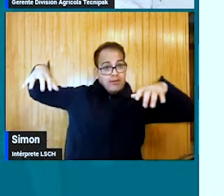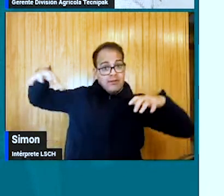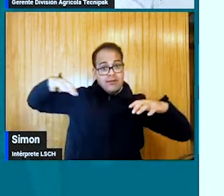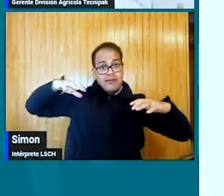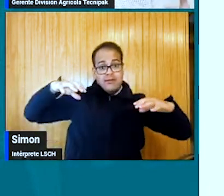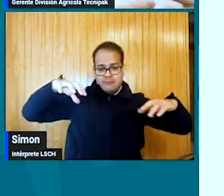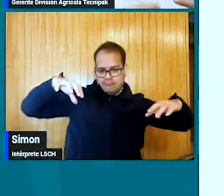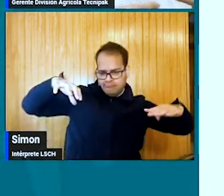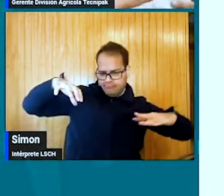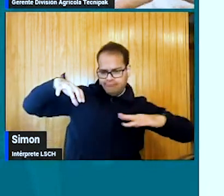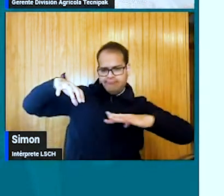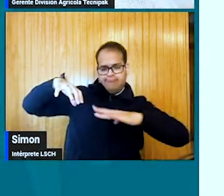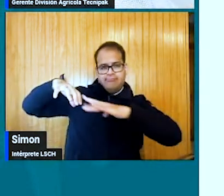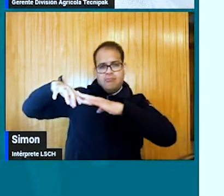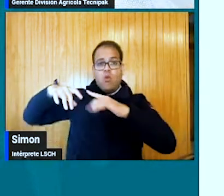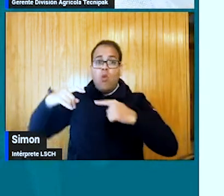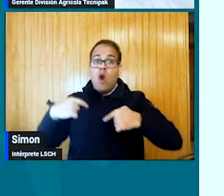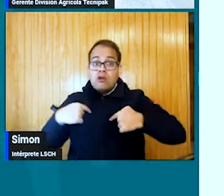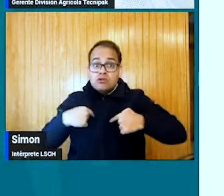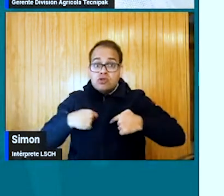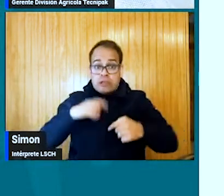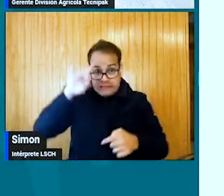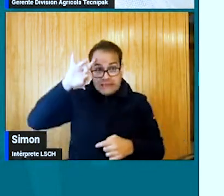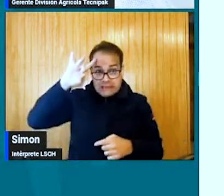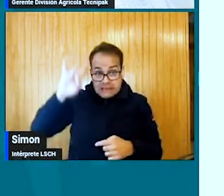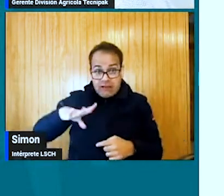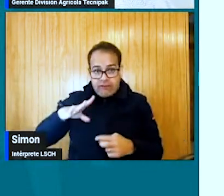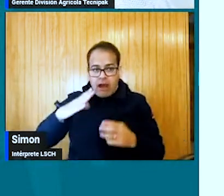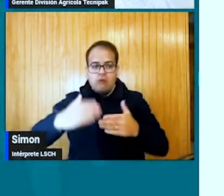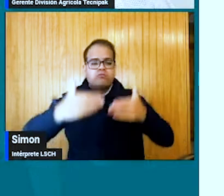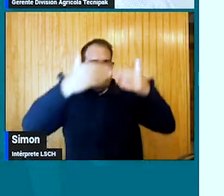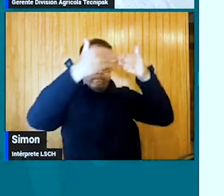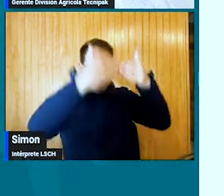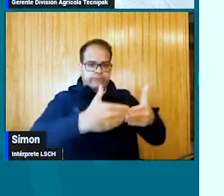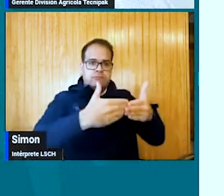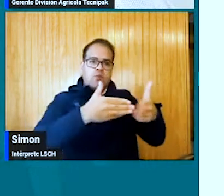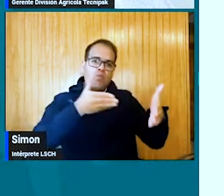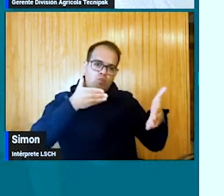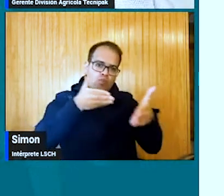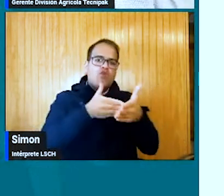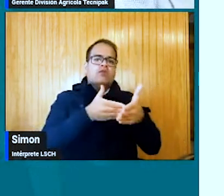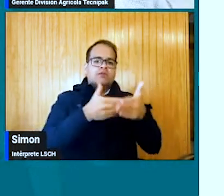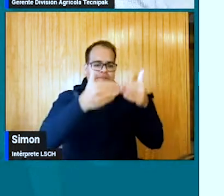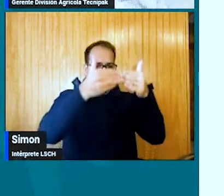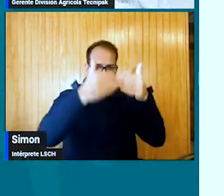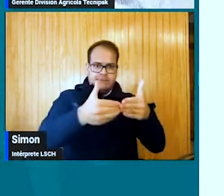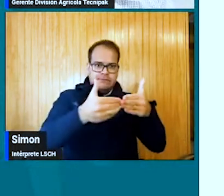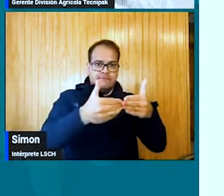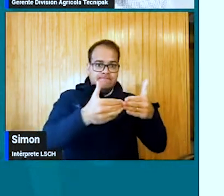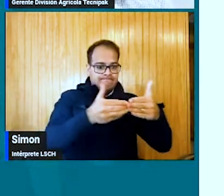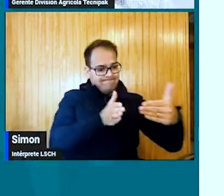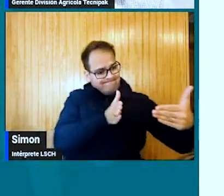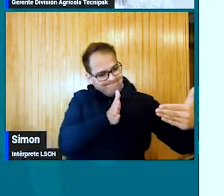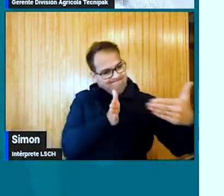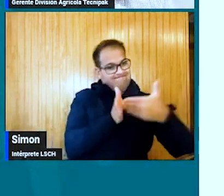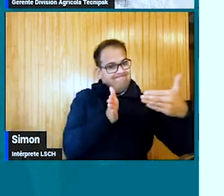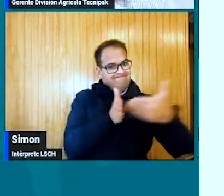helada, yo le puedo poner una barrera y así demorar un poco la